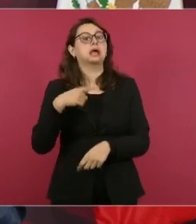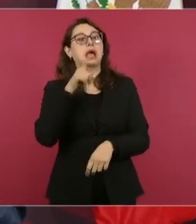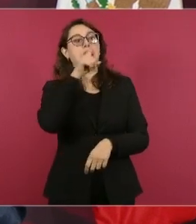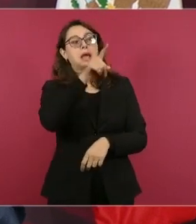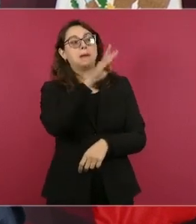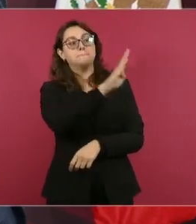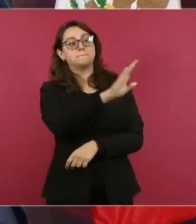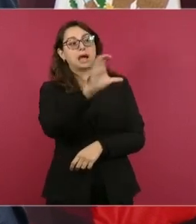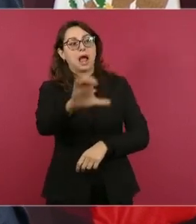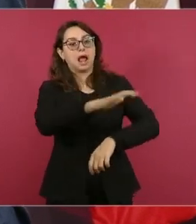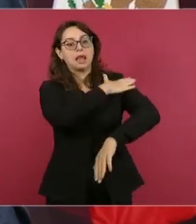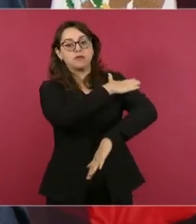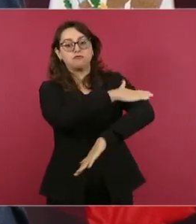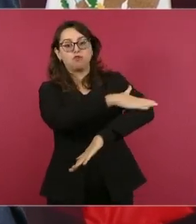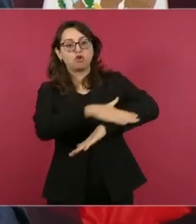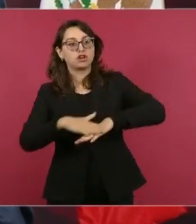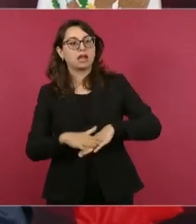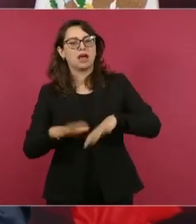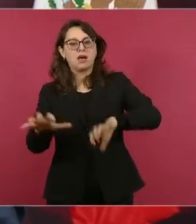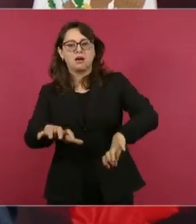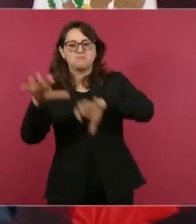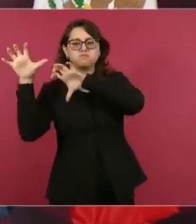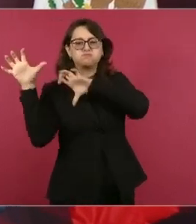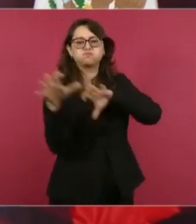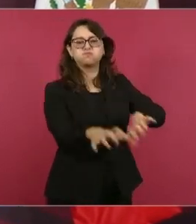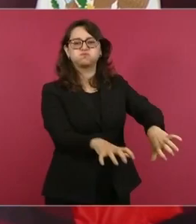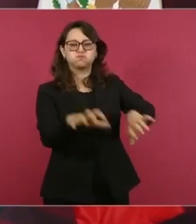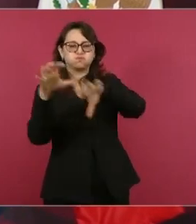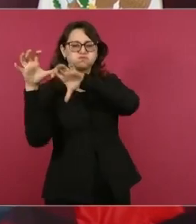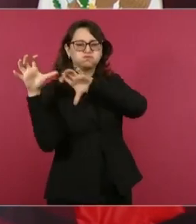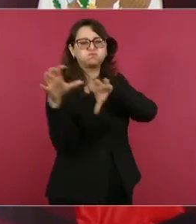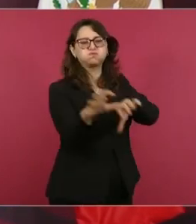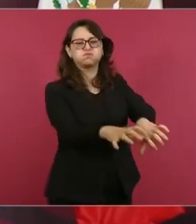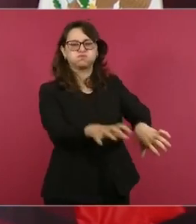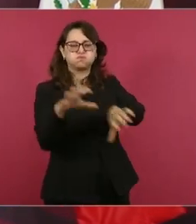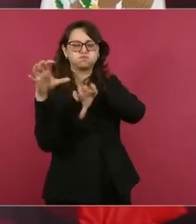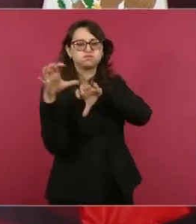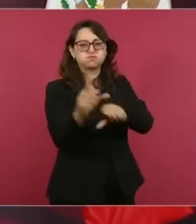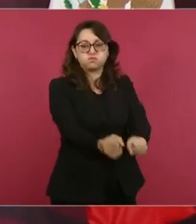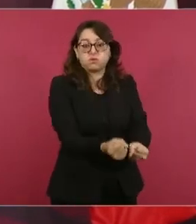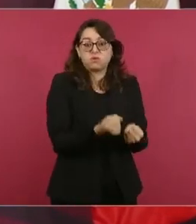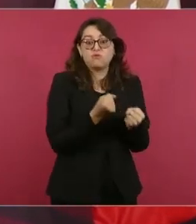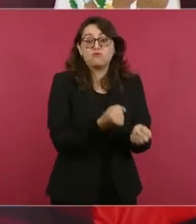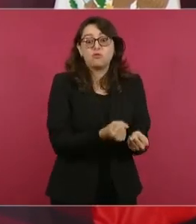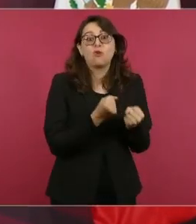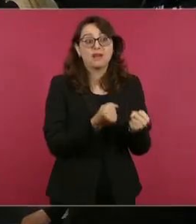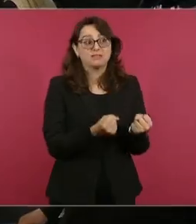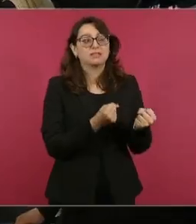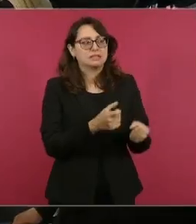California y Baja California Sur, y tenemos que prepararnos. A ver si tienes